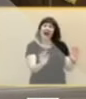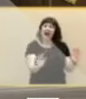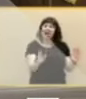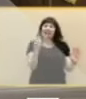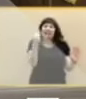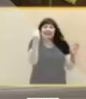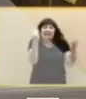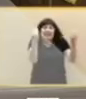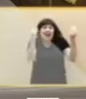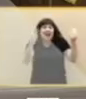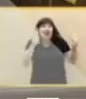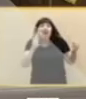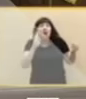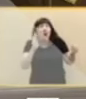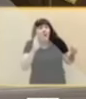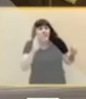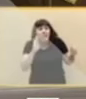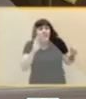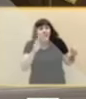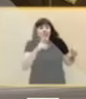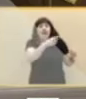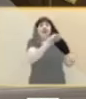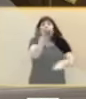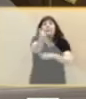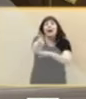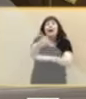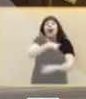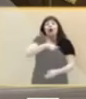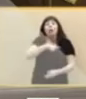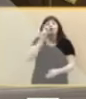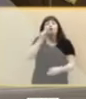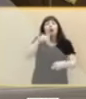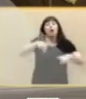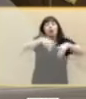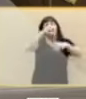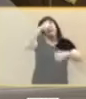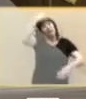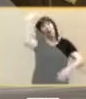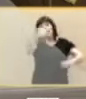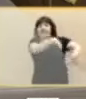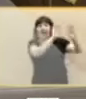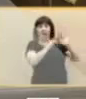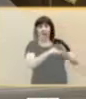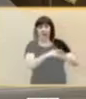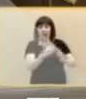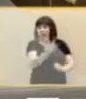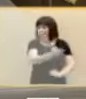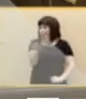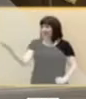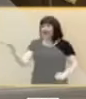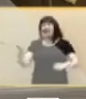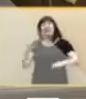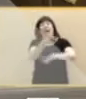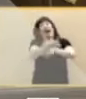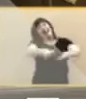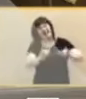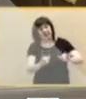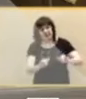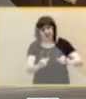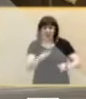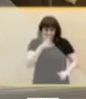que yo he visto la condena de un partido, el PSC-PSOE, por Filesa. Claro. Hace muchos años. Ahora ya nos hemos perdido la segunda